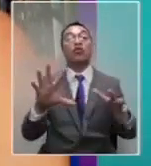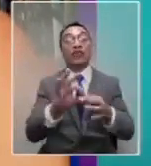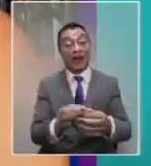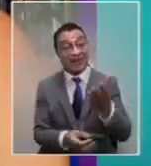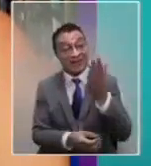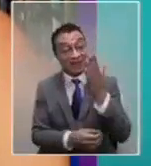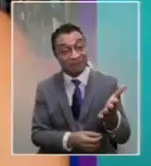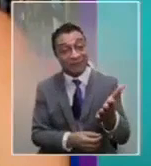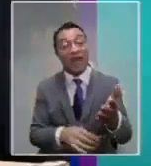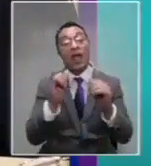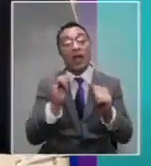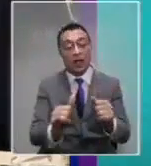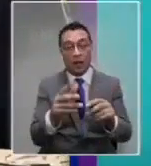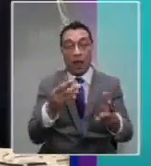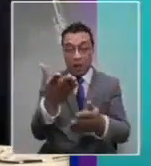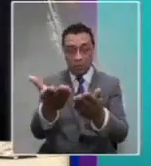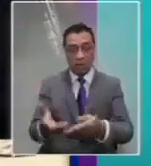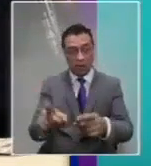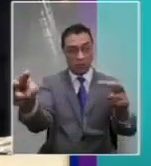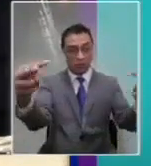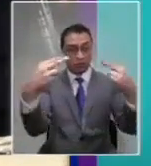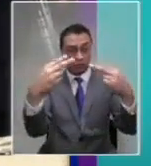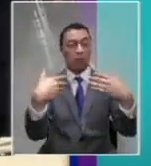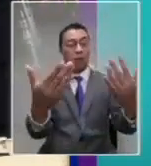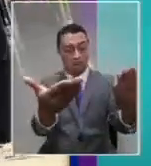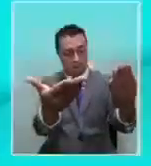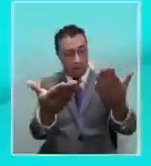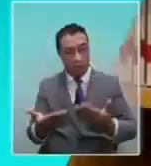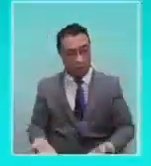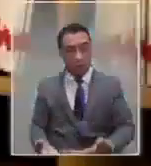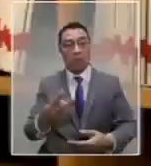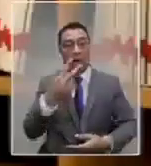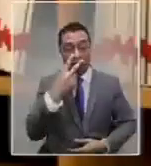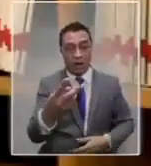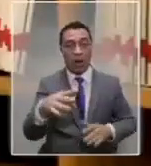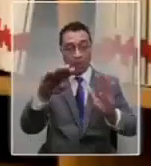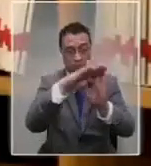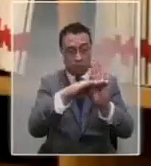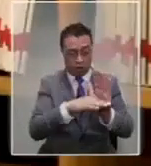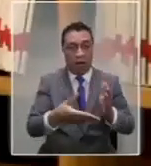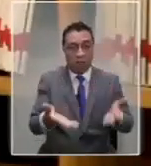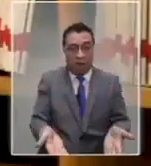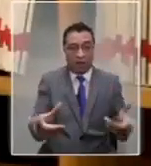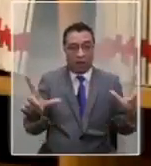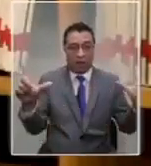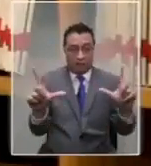Matilda, y invitar a la audiencia, invitar a los auditores a ver este programa,